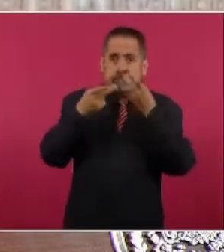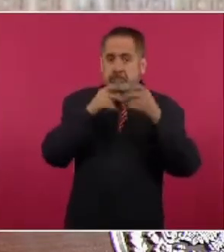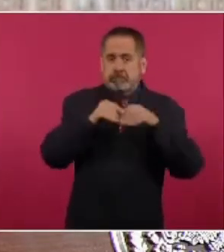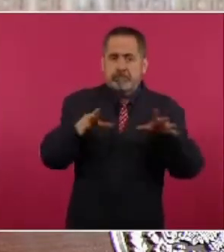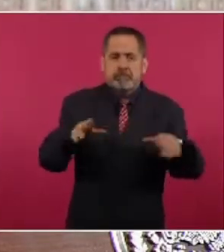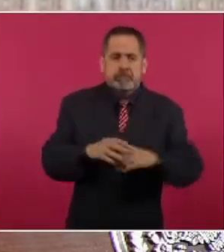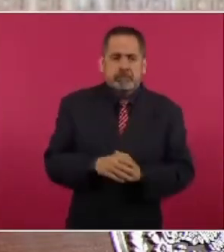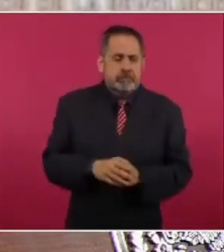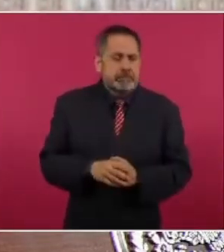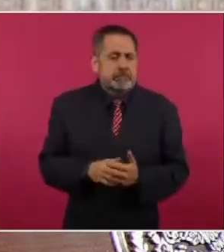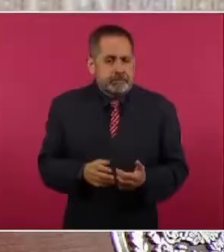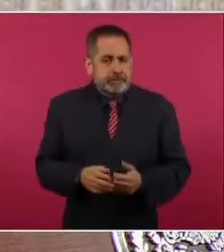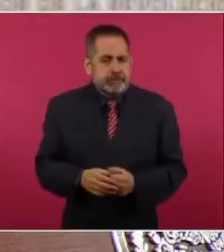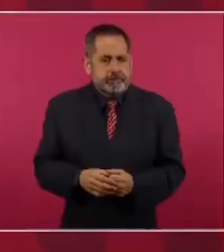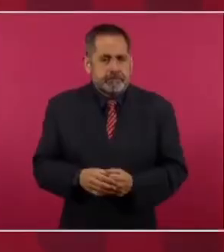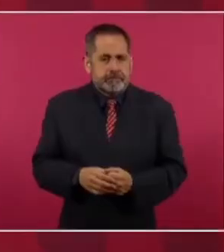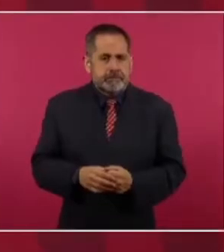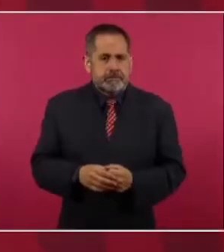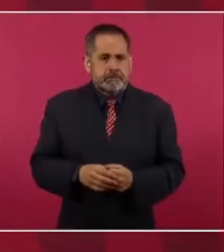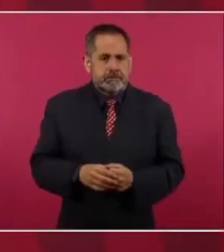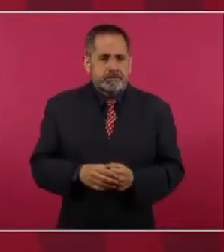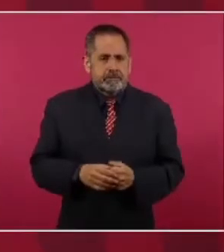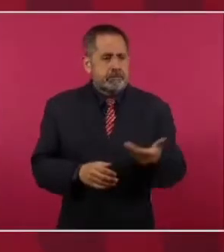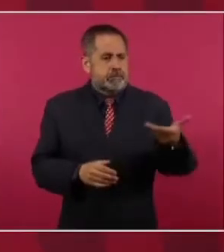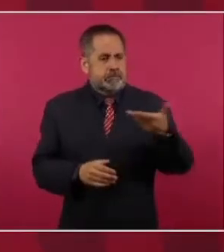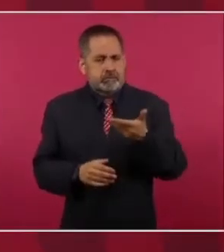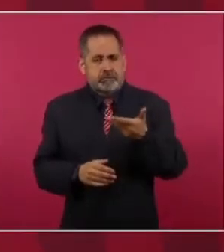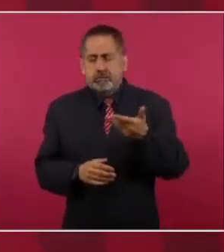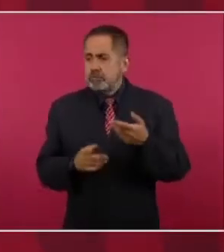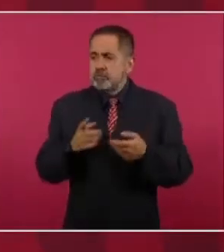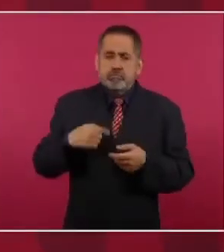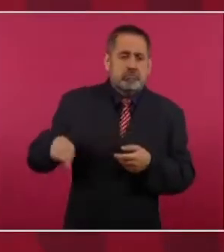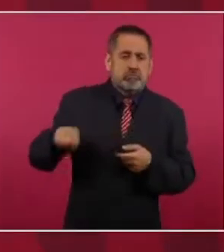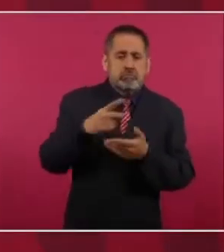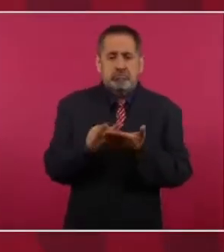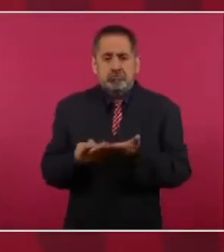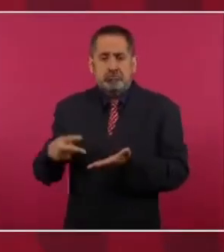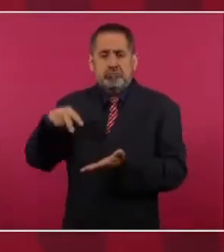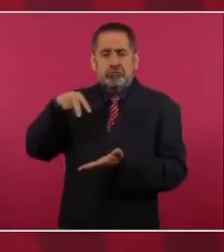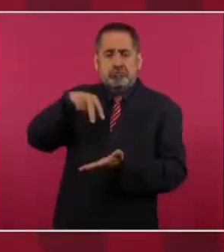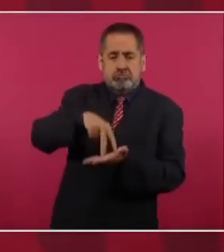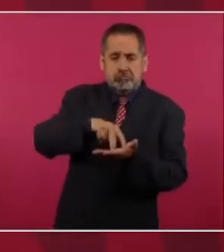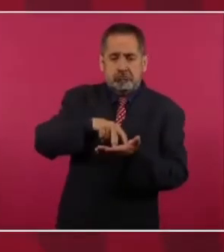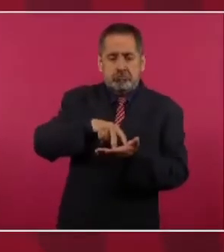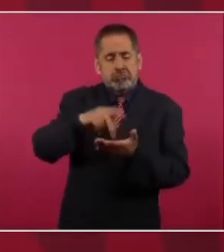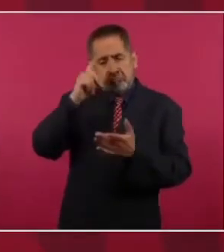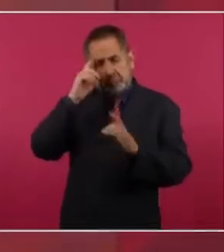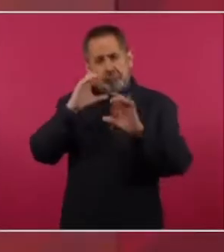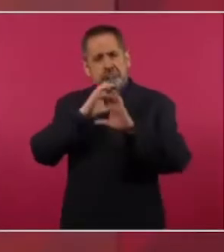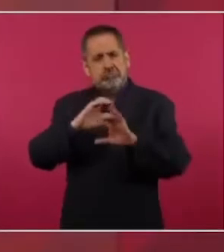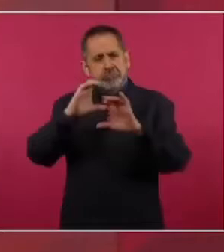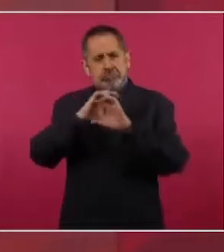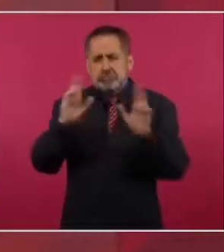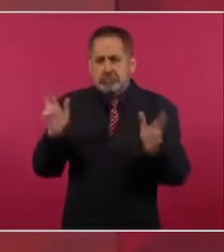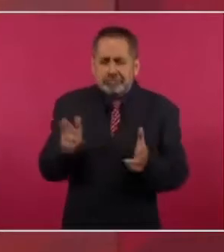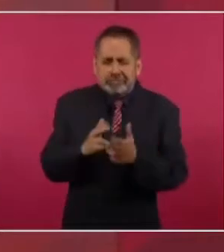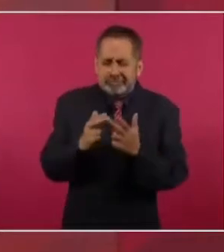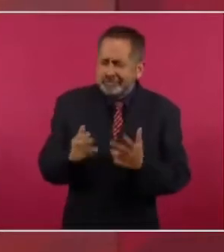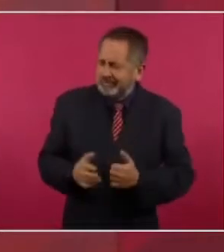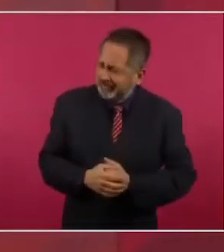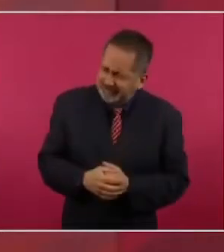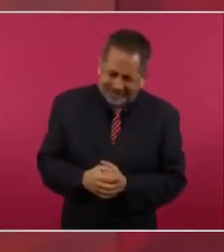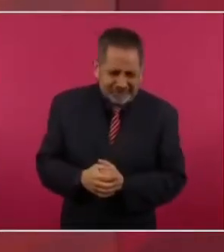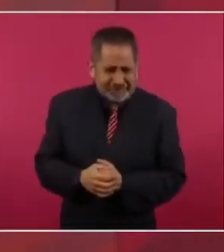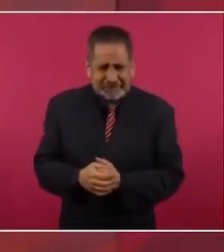nos pidieron que nos pusiéramos de pie todos para cantar el himno nacional